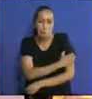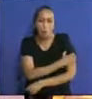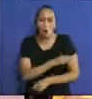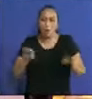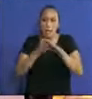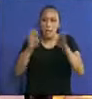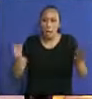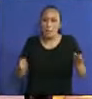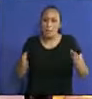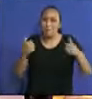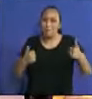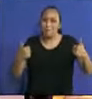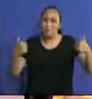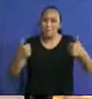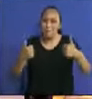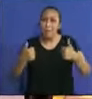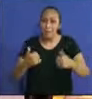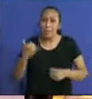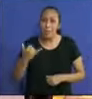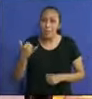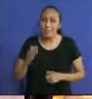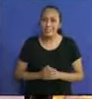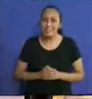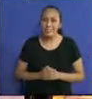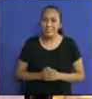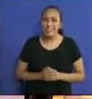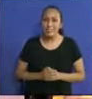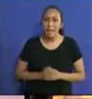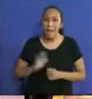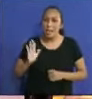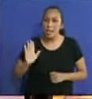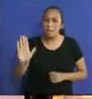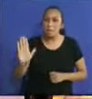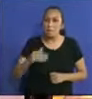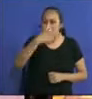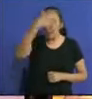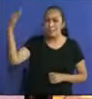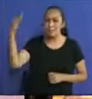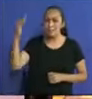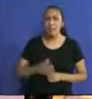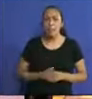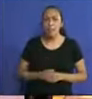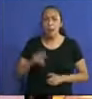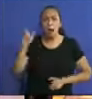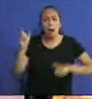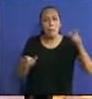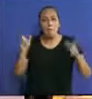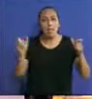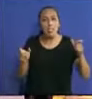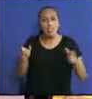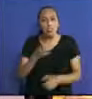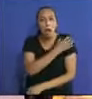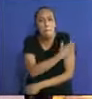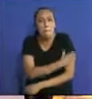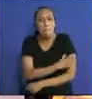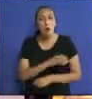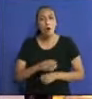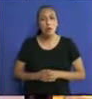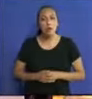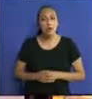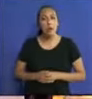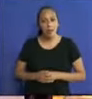el cielo. Alguna vez escuché decir que quien no ha encontrado el cielo aquí